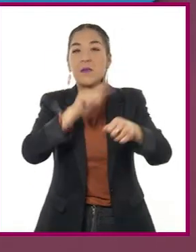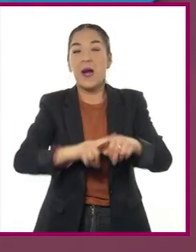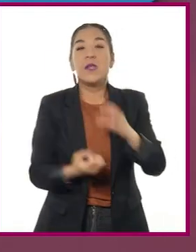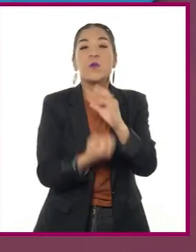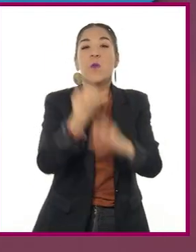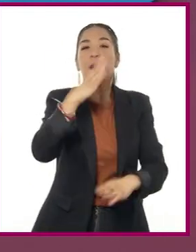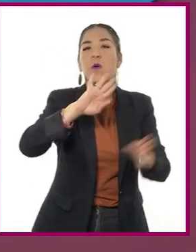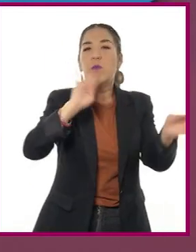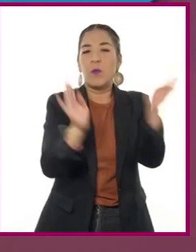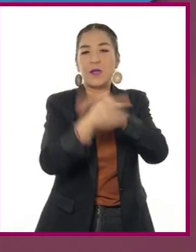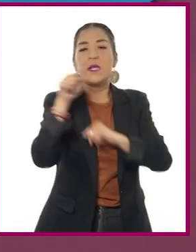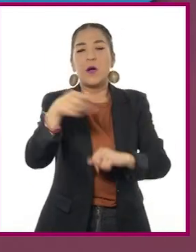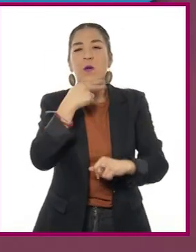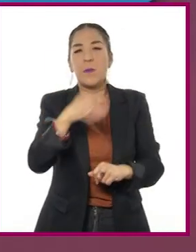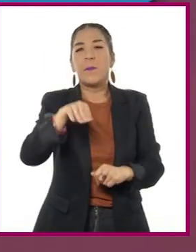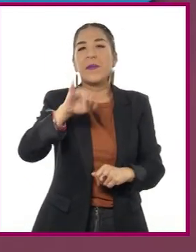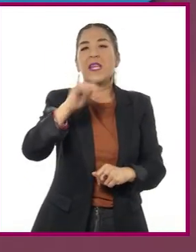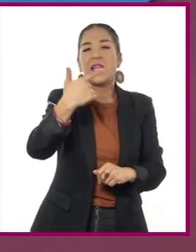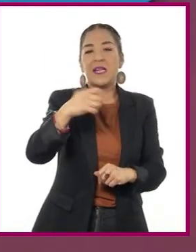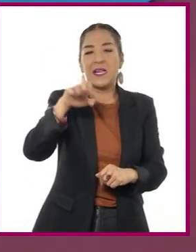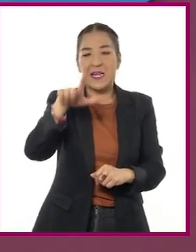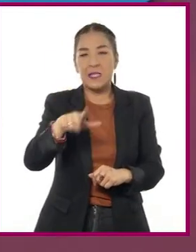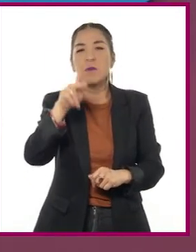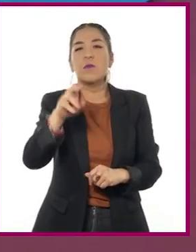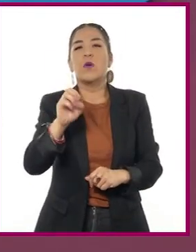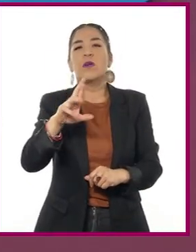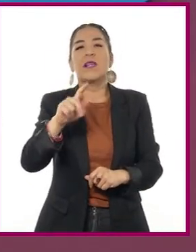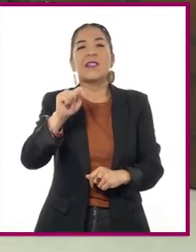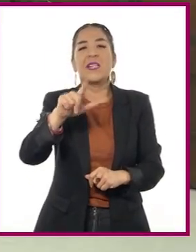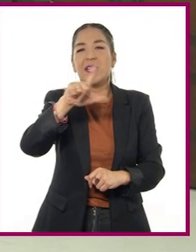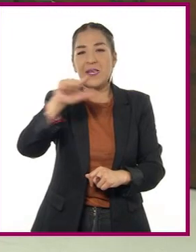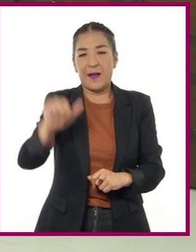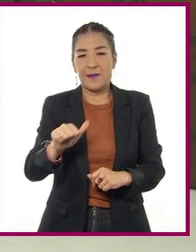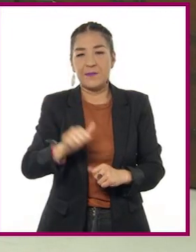Mundo de Miguel León Portilla en los libros del Rincón.